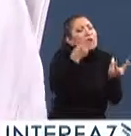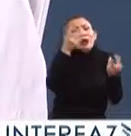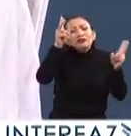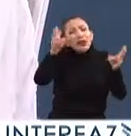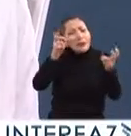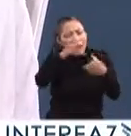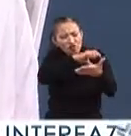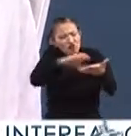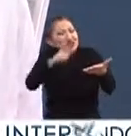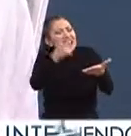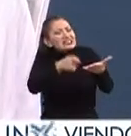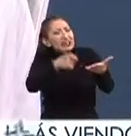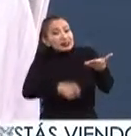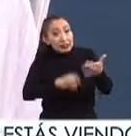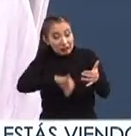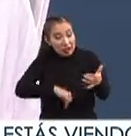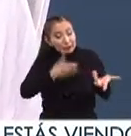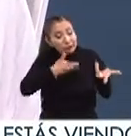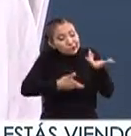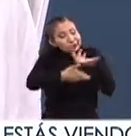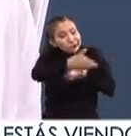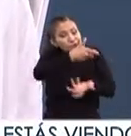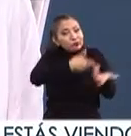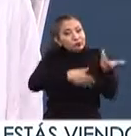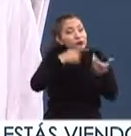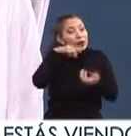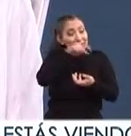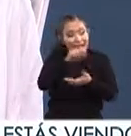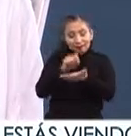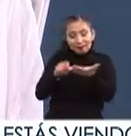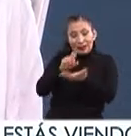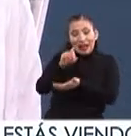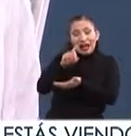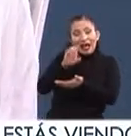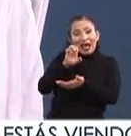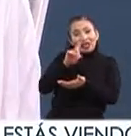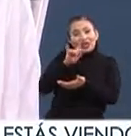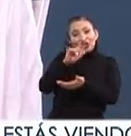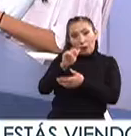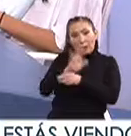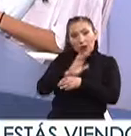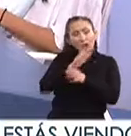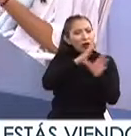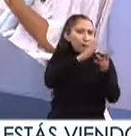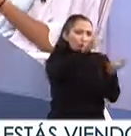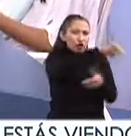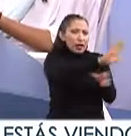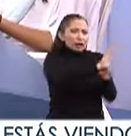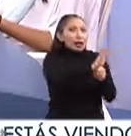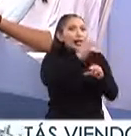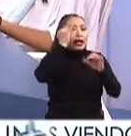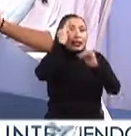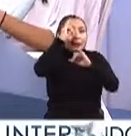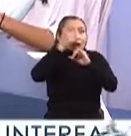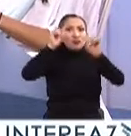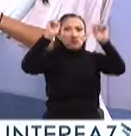ciertos párrafos, y fue un proceso interesante porque también la edición de la película, o sea, generalmente en el el cine pues la imagen es la que rige, en este caso fue al